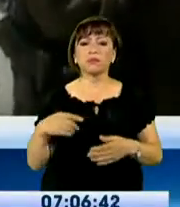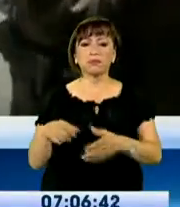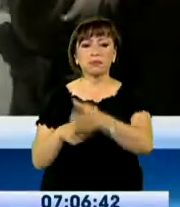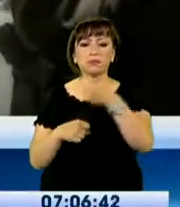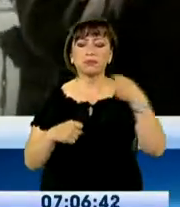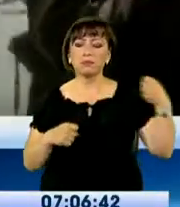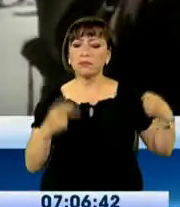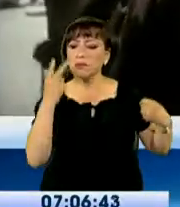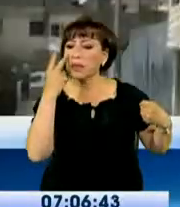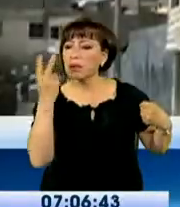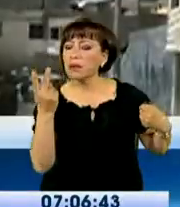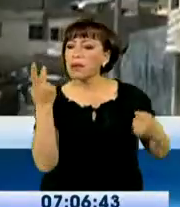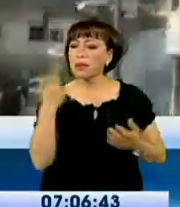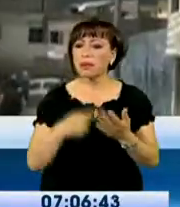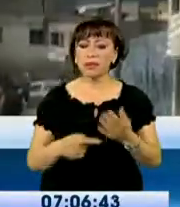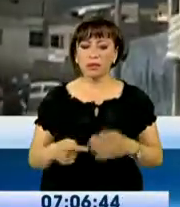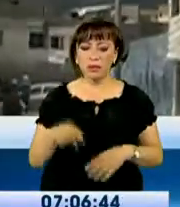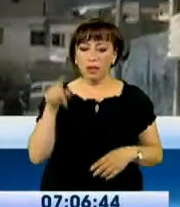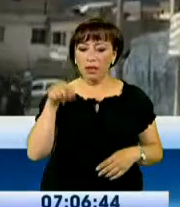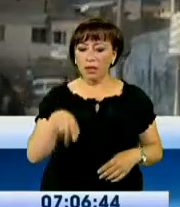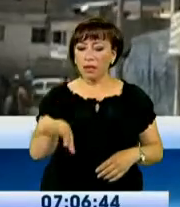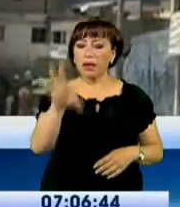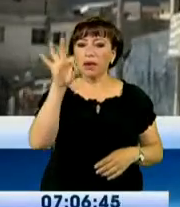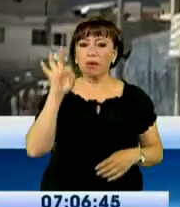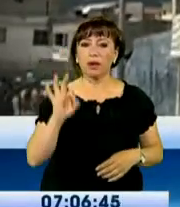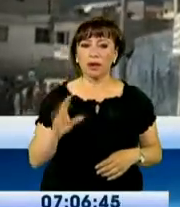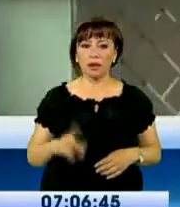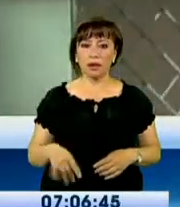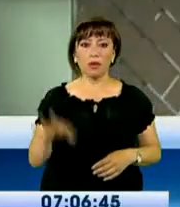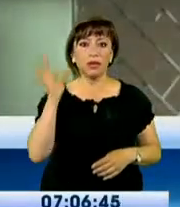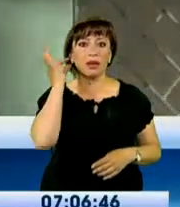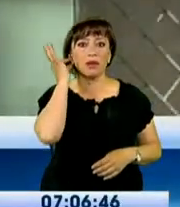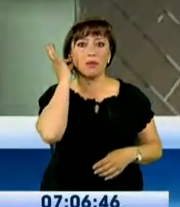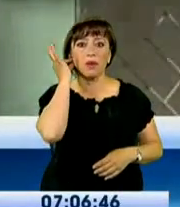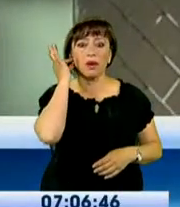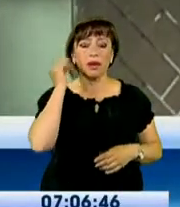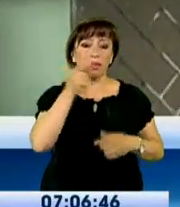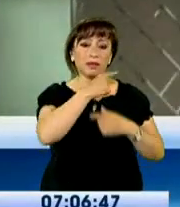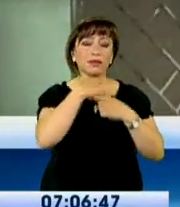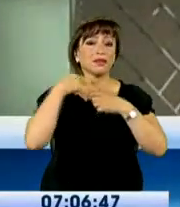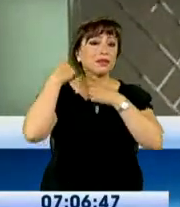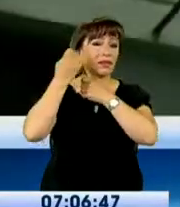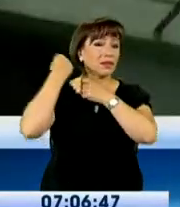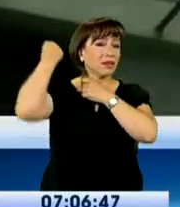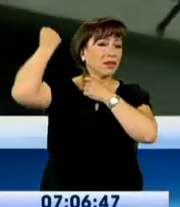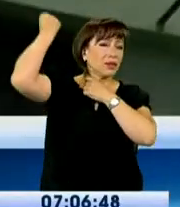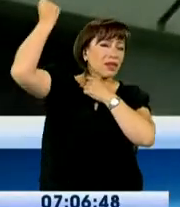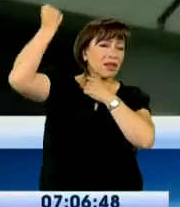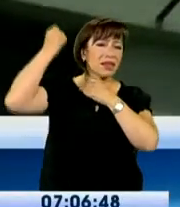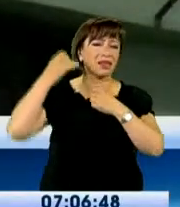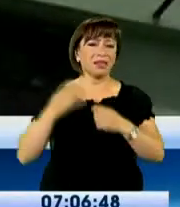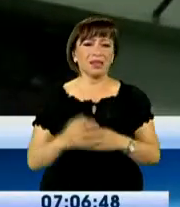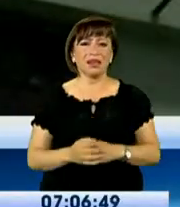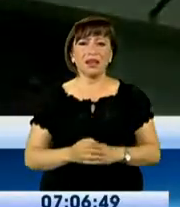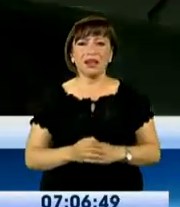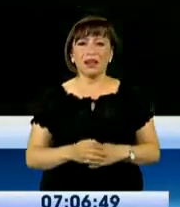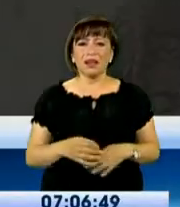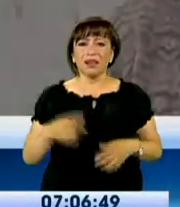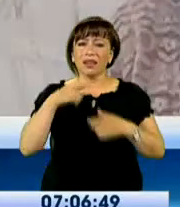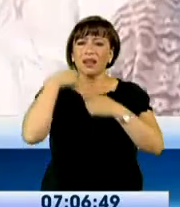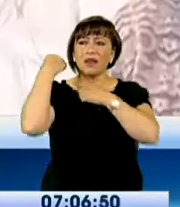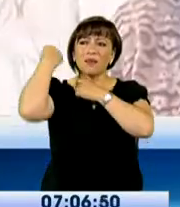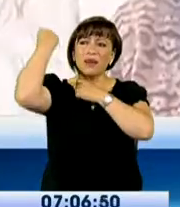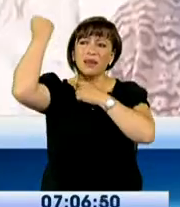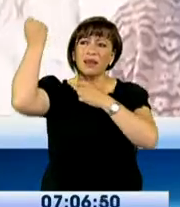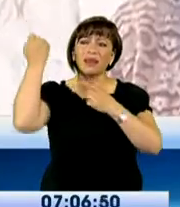enteraron que en el primer piso, en uno de los cuartos, una chica se habría ahorcado con una cuerda que aparentemente amarró a una especie de viga. No